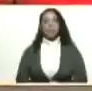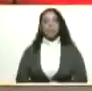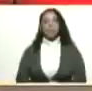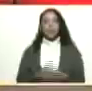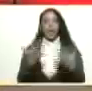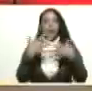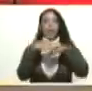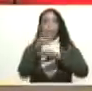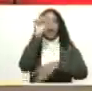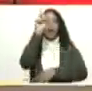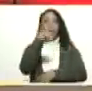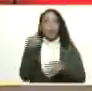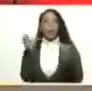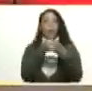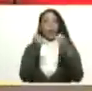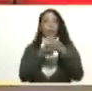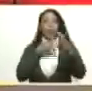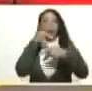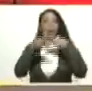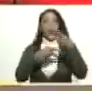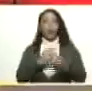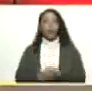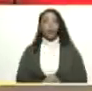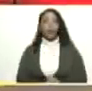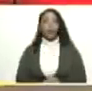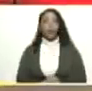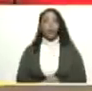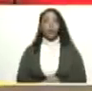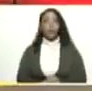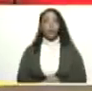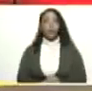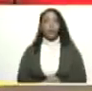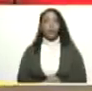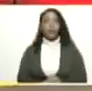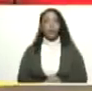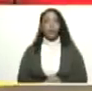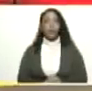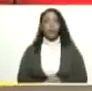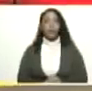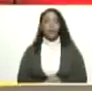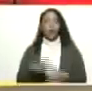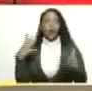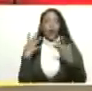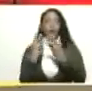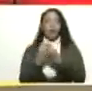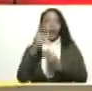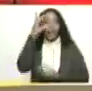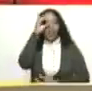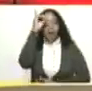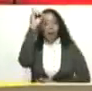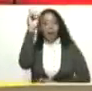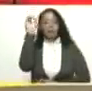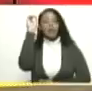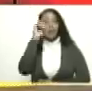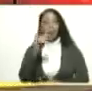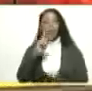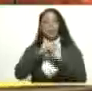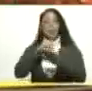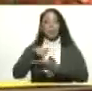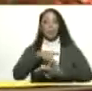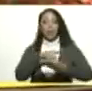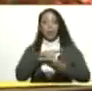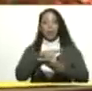integrante también del Buró Político, la compañera Delcy Rodríguez, integrante del Buró Político y vicepresidente